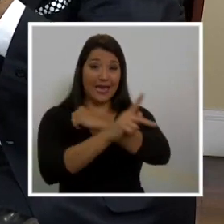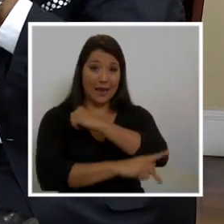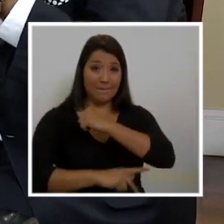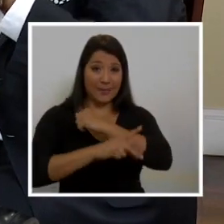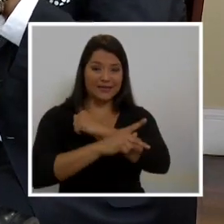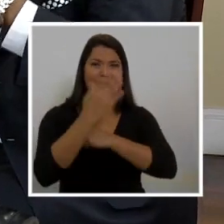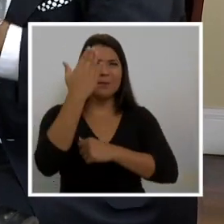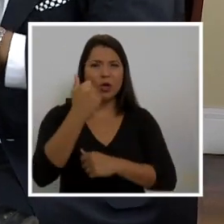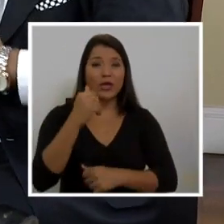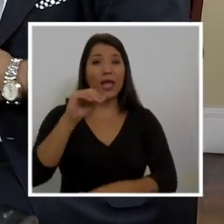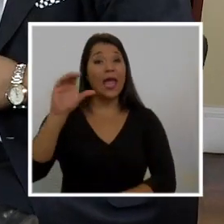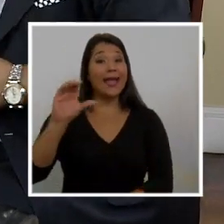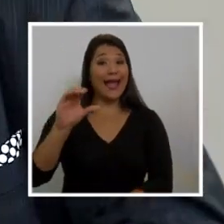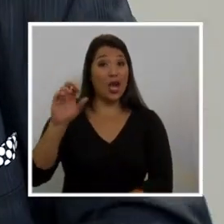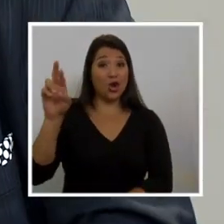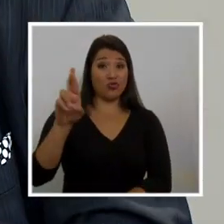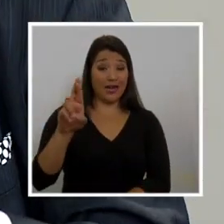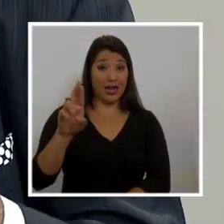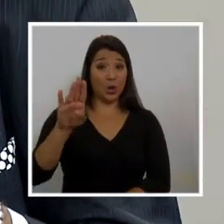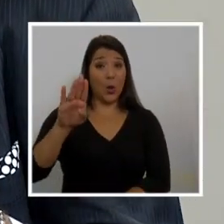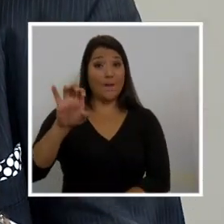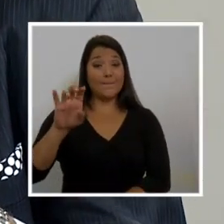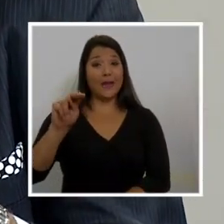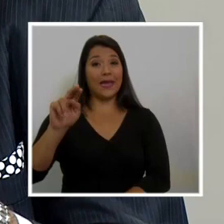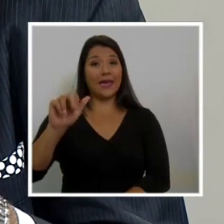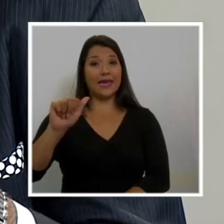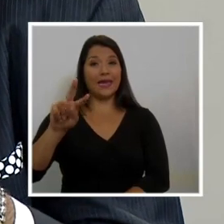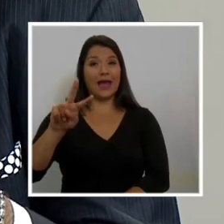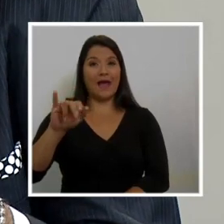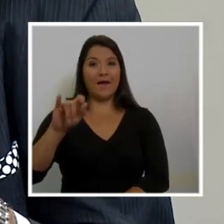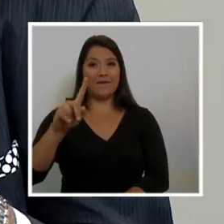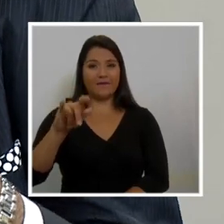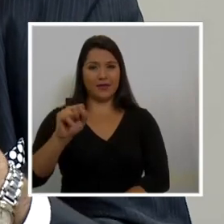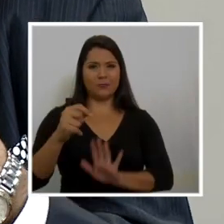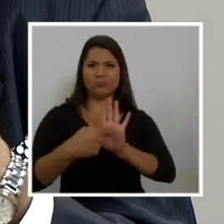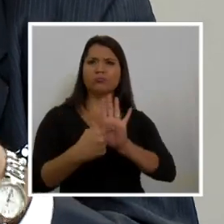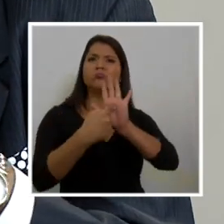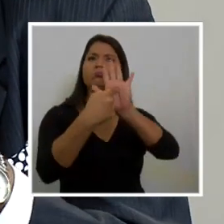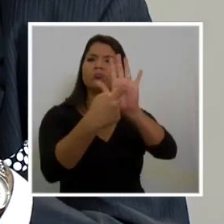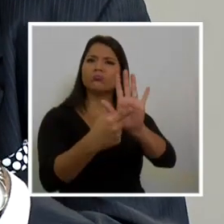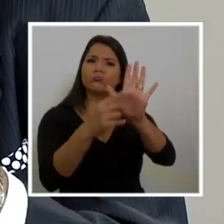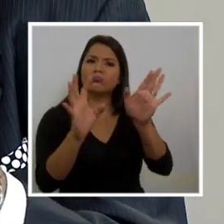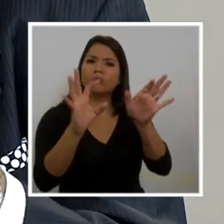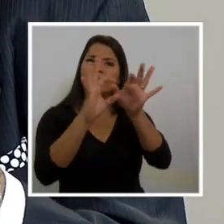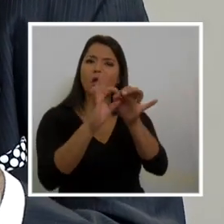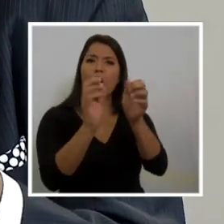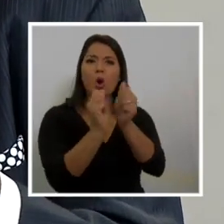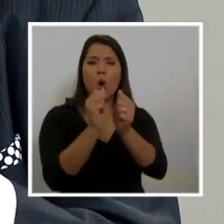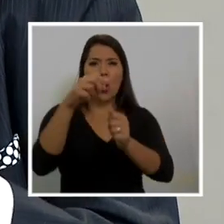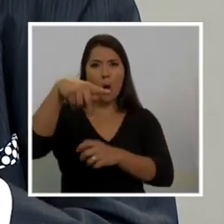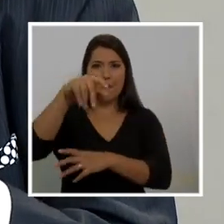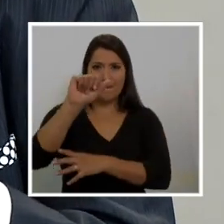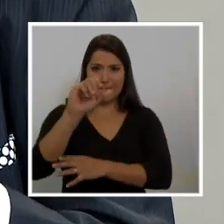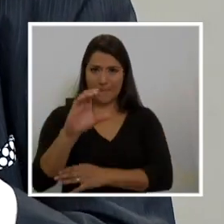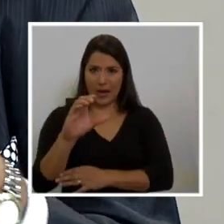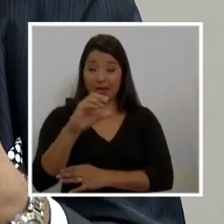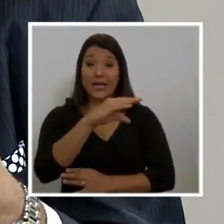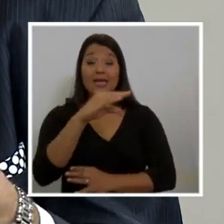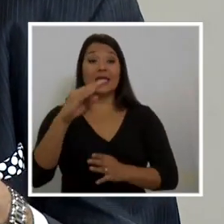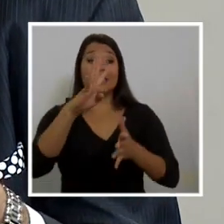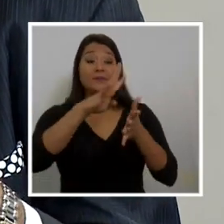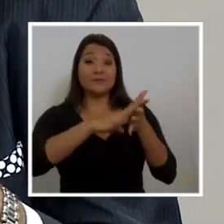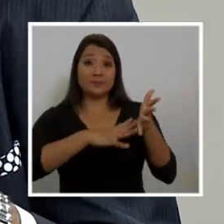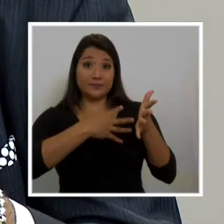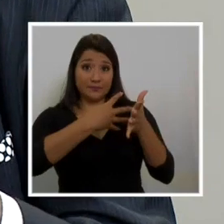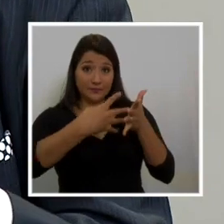ha demostrado una gran cercanía con el PAC y que la agenda del PAC en